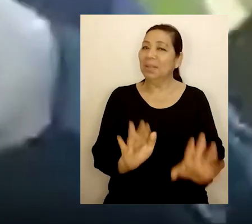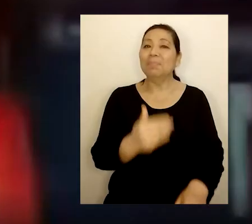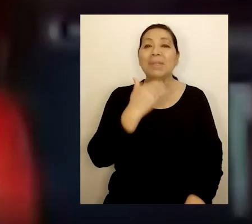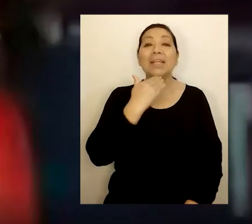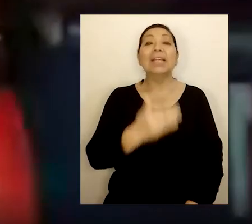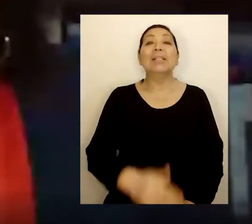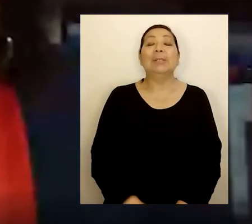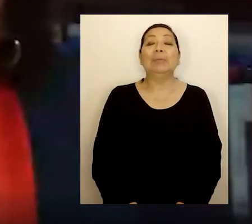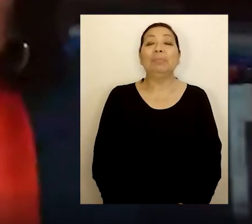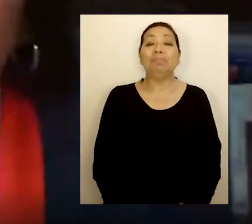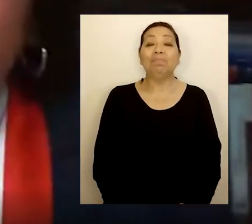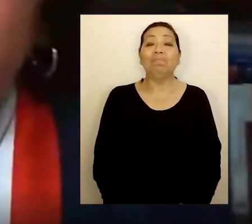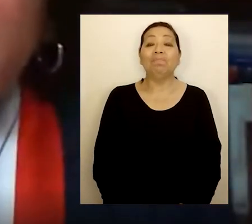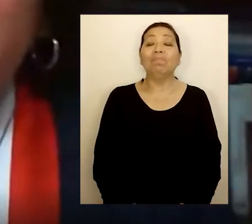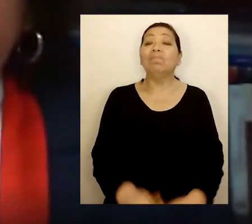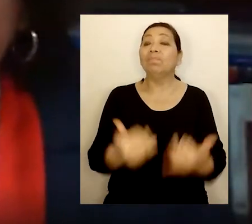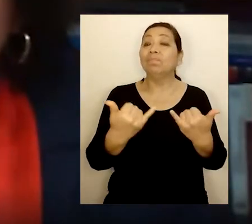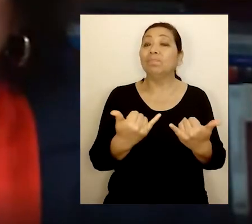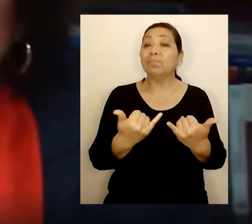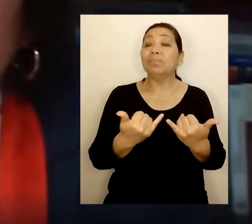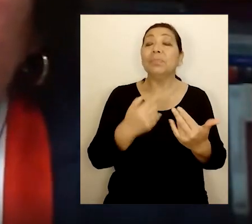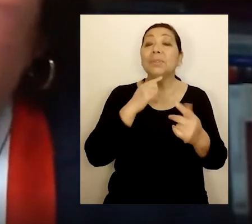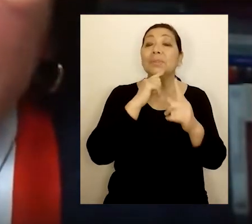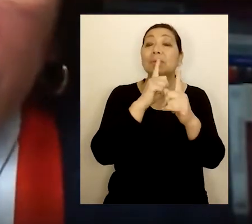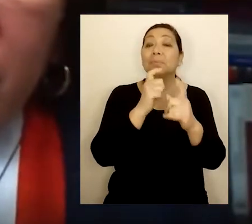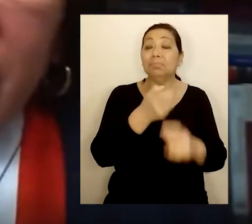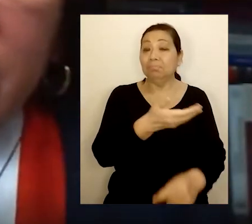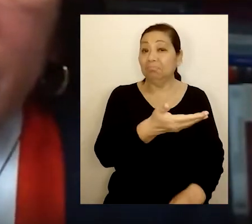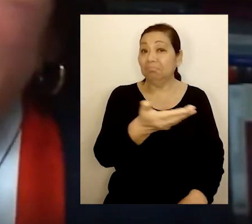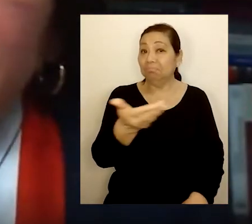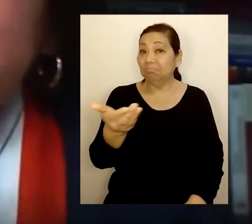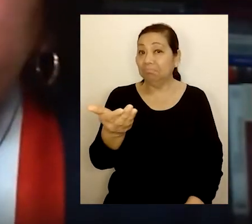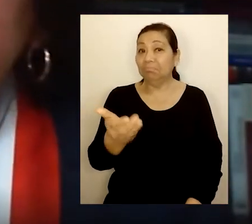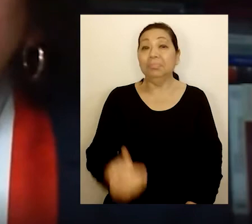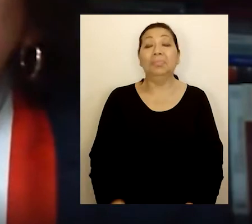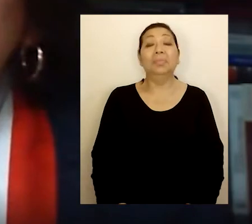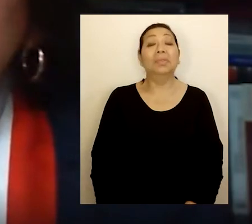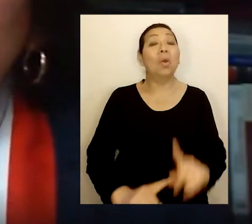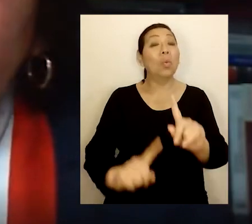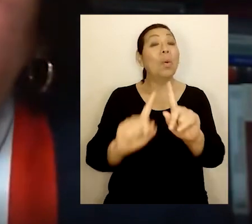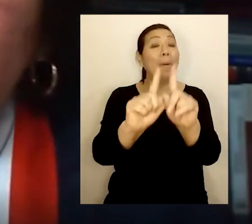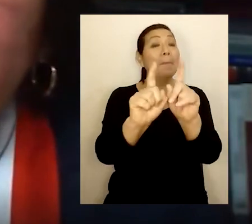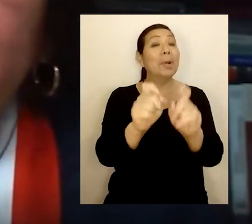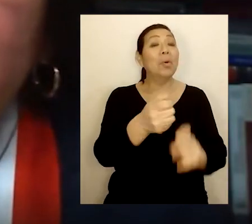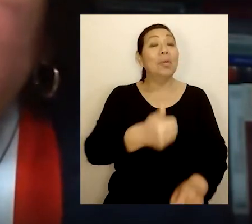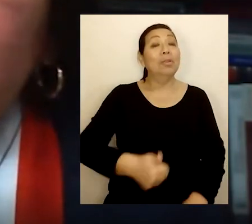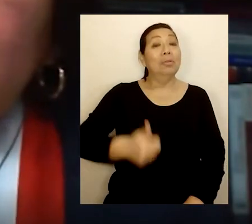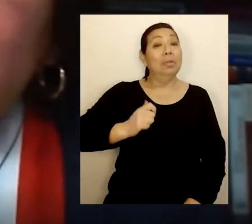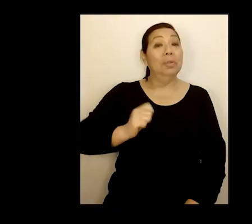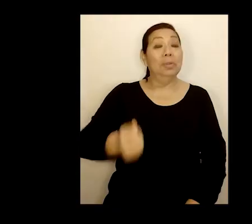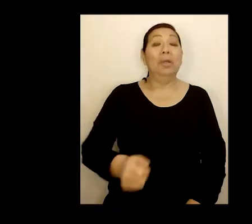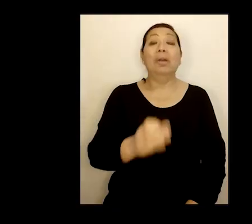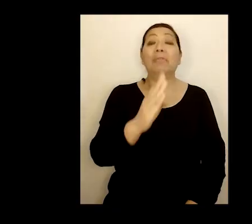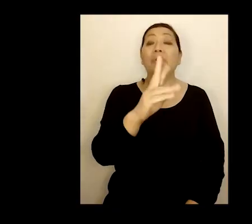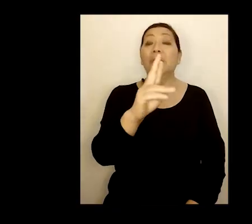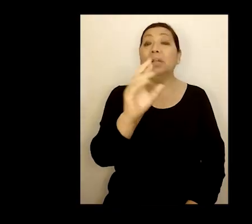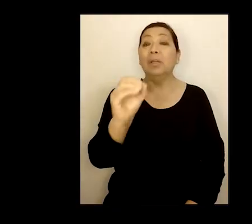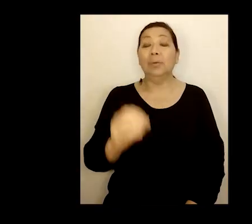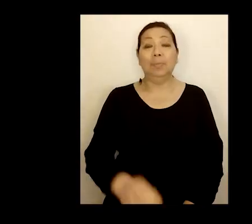gracias. Muy bien. A continuación vamos a consultar a los señores magistrados si van a formular alguna pregunta. Magistrado Augusto